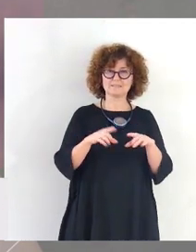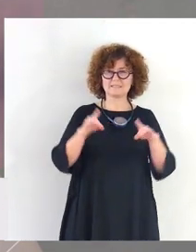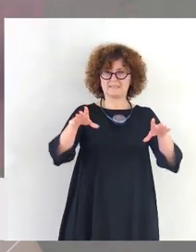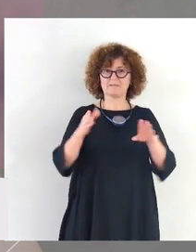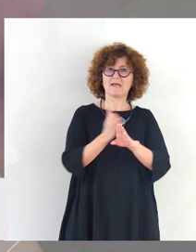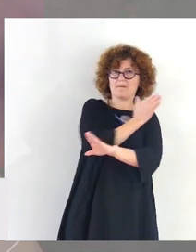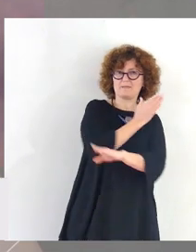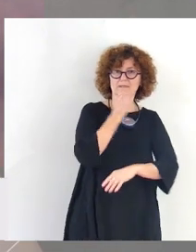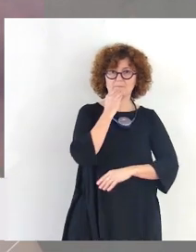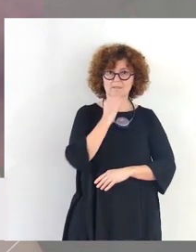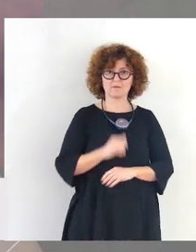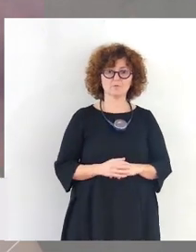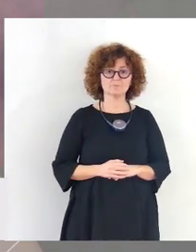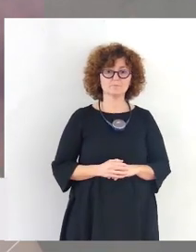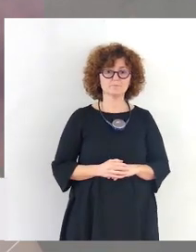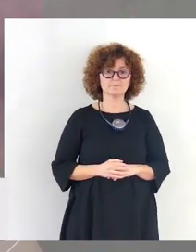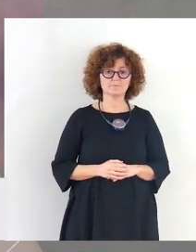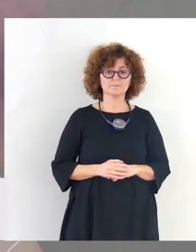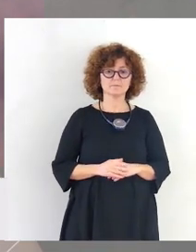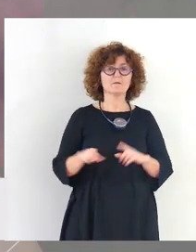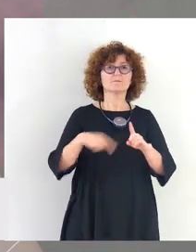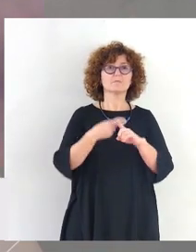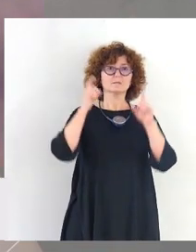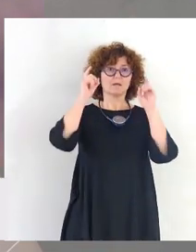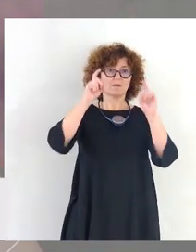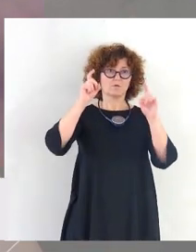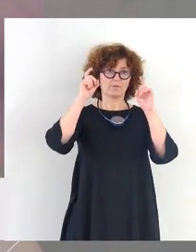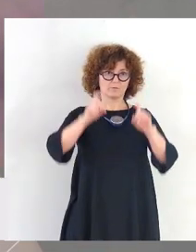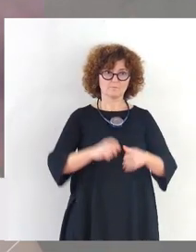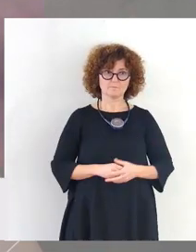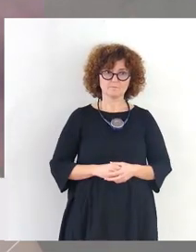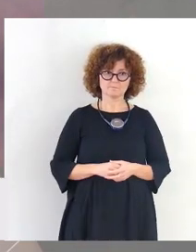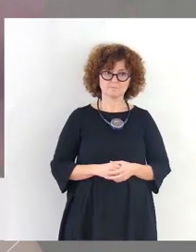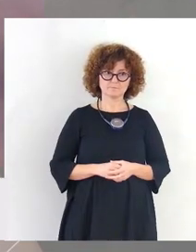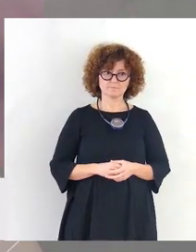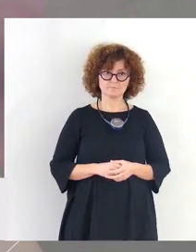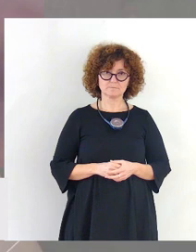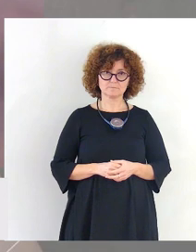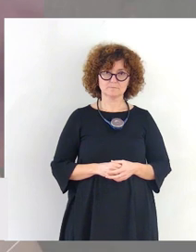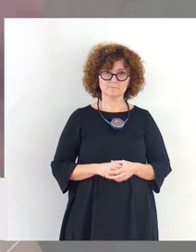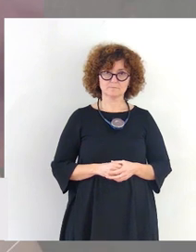es la educación porque la educación es